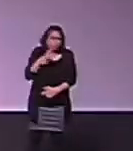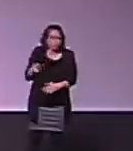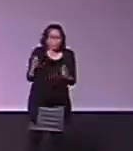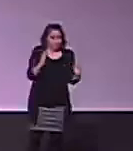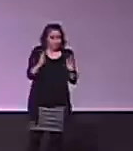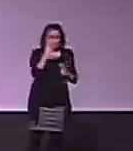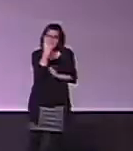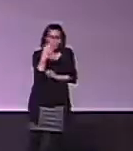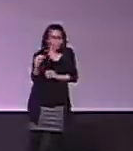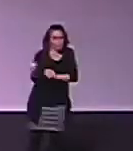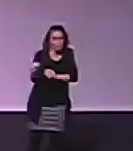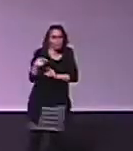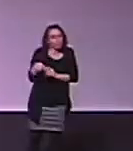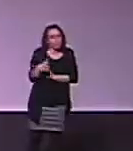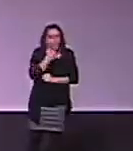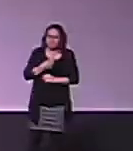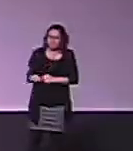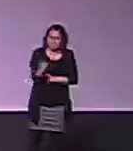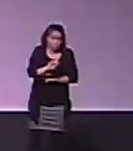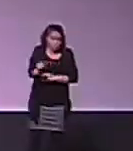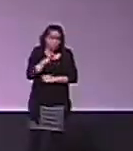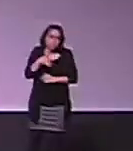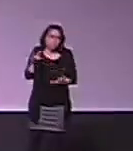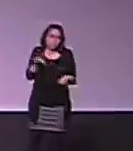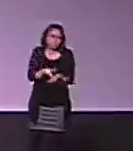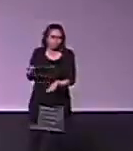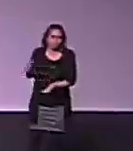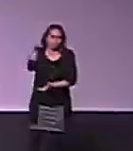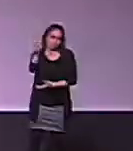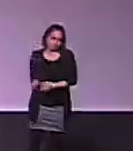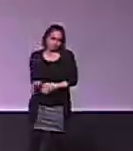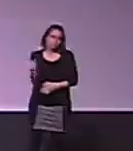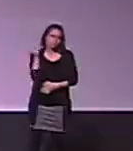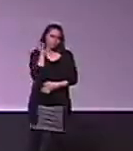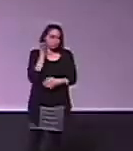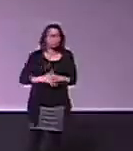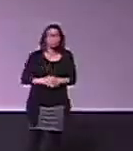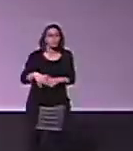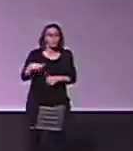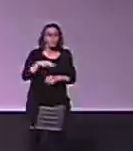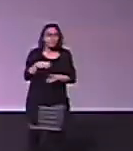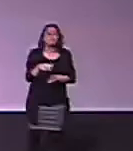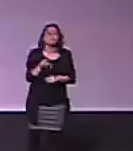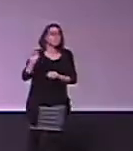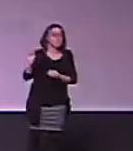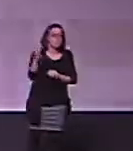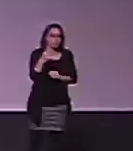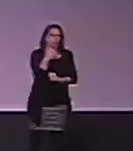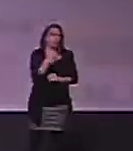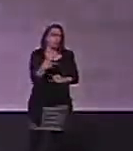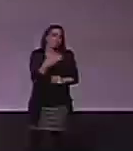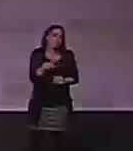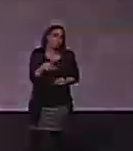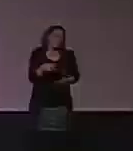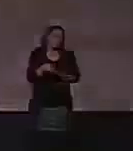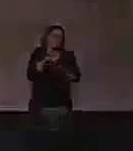historia de esta gran deportista que inspira el premio que hoy entregamos, les invito a ver el siguiente vídeo.